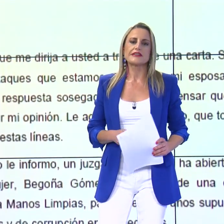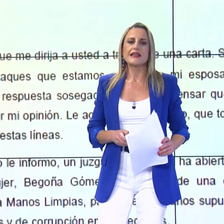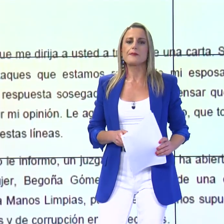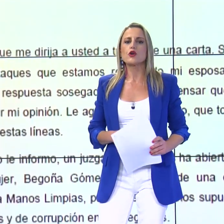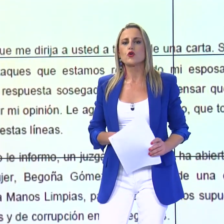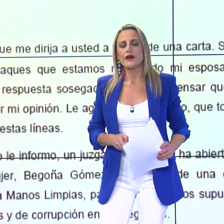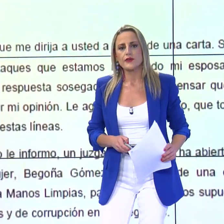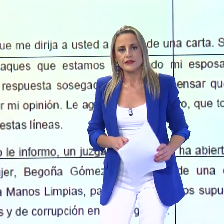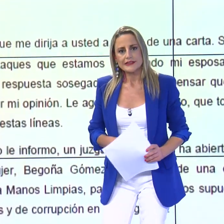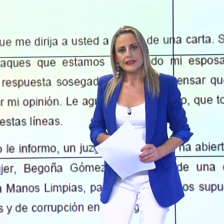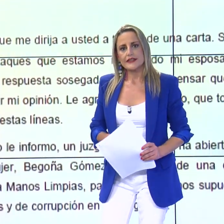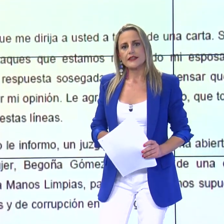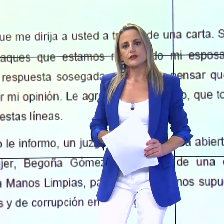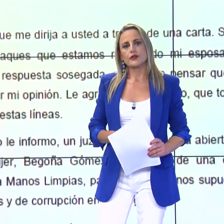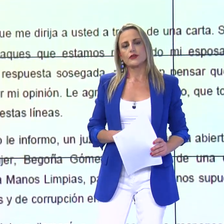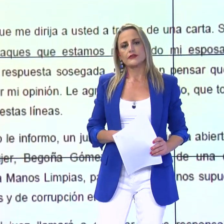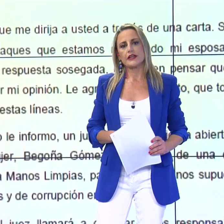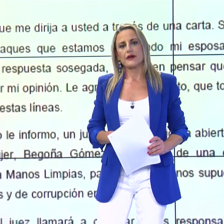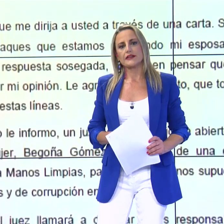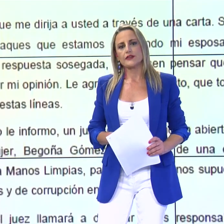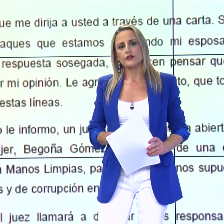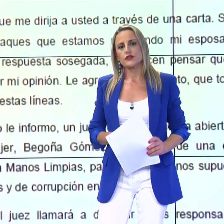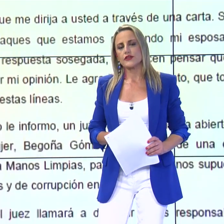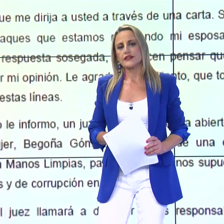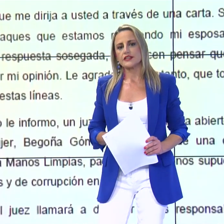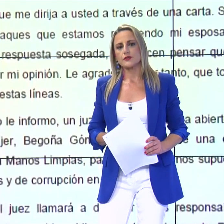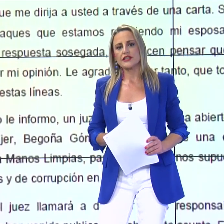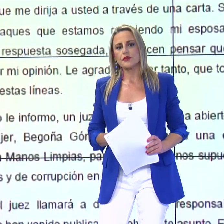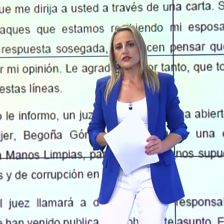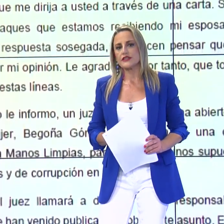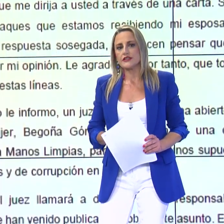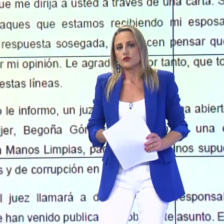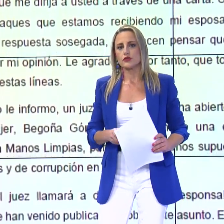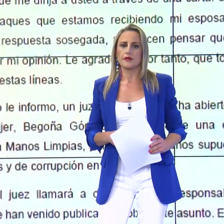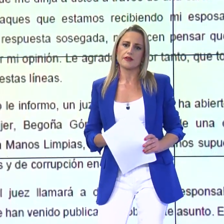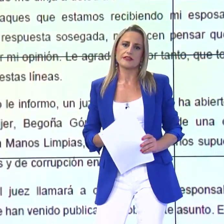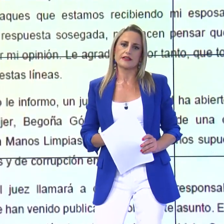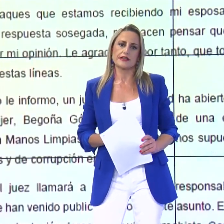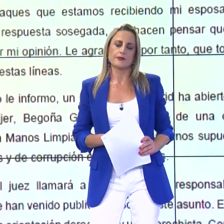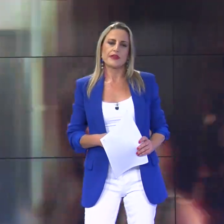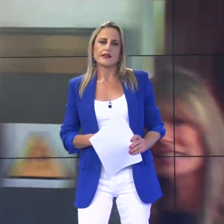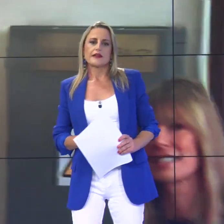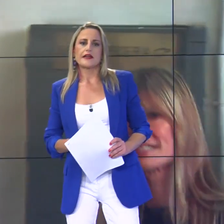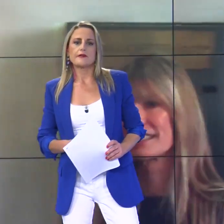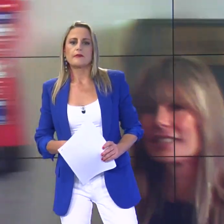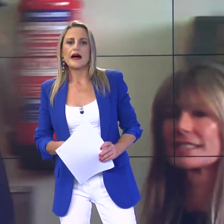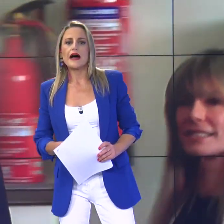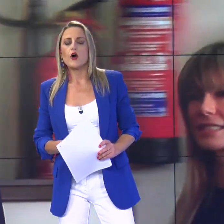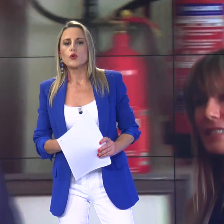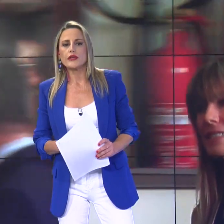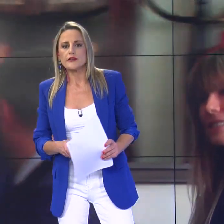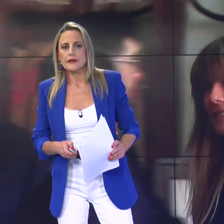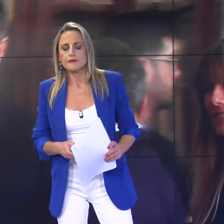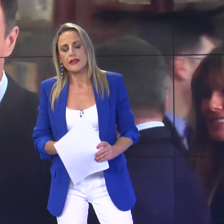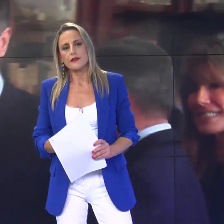transmitía preocupación en el entorno del partido socialista como decimos ni sus colaboradores tienen claro qué va a